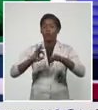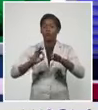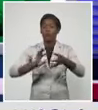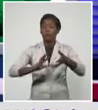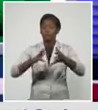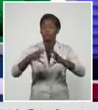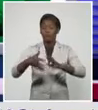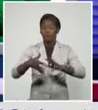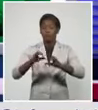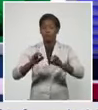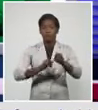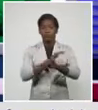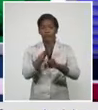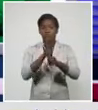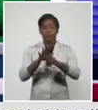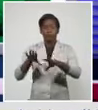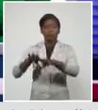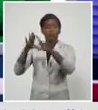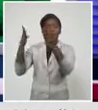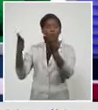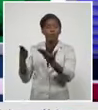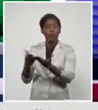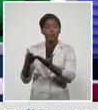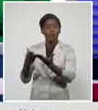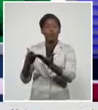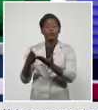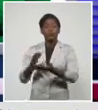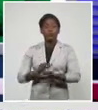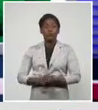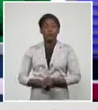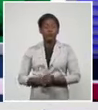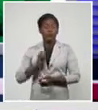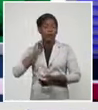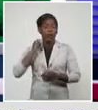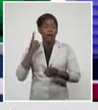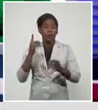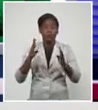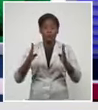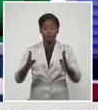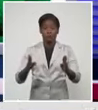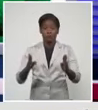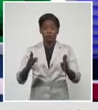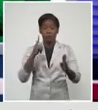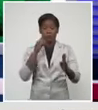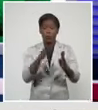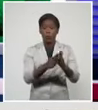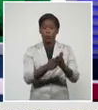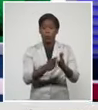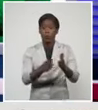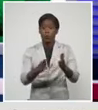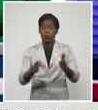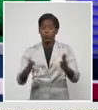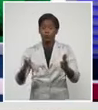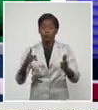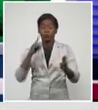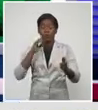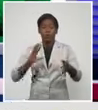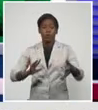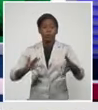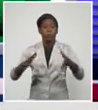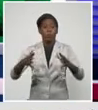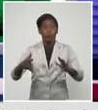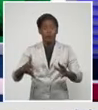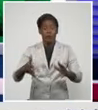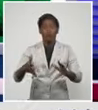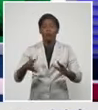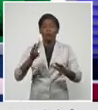la COVID-19 después de más de un año en el mundo circulando, después de